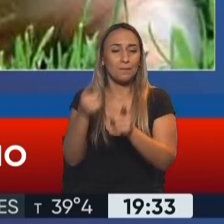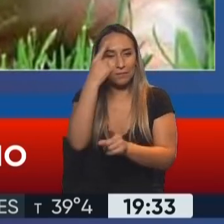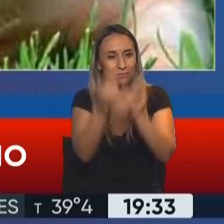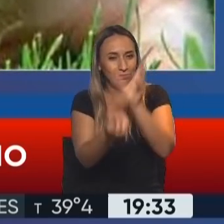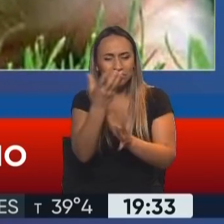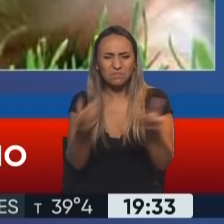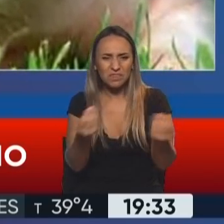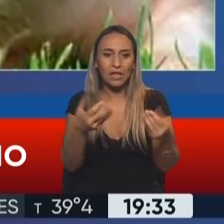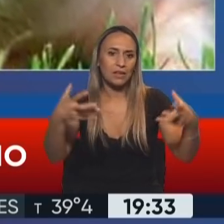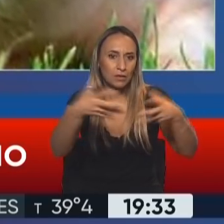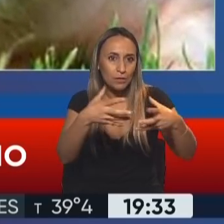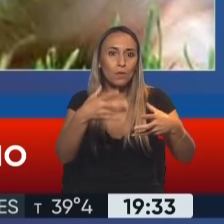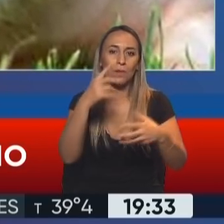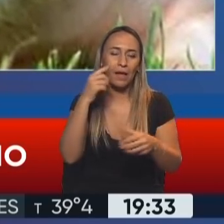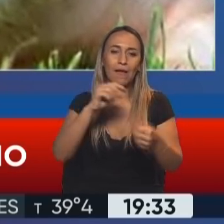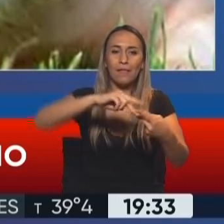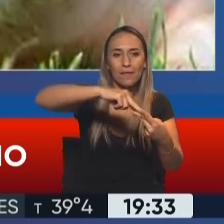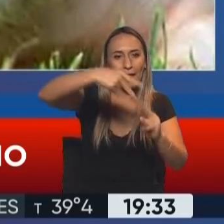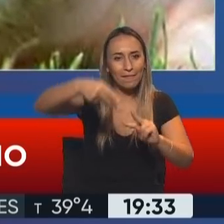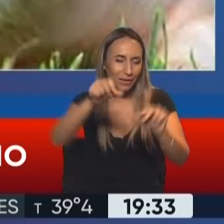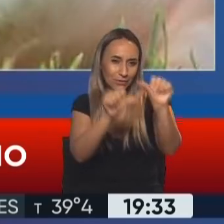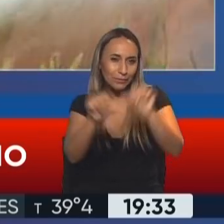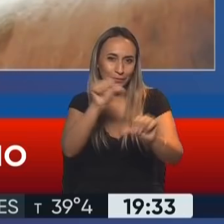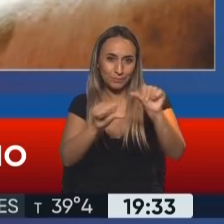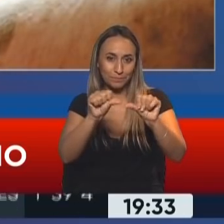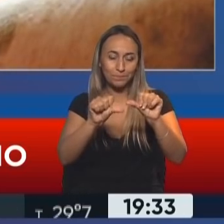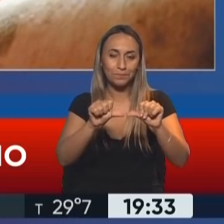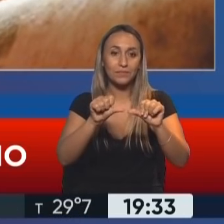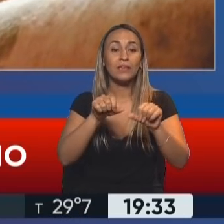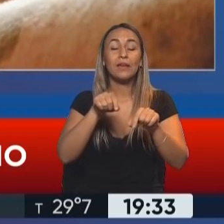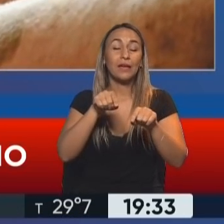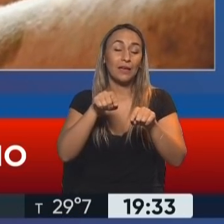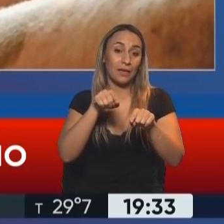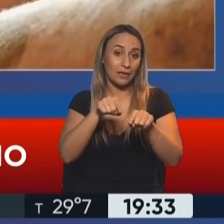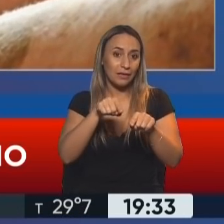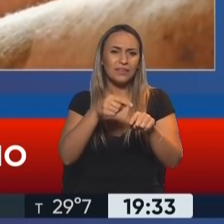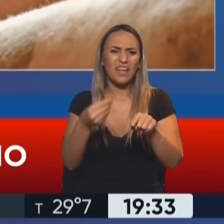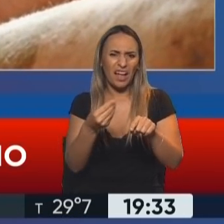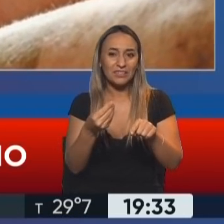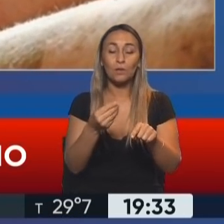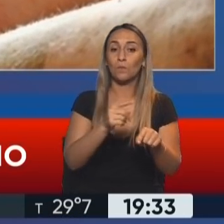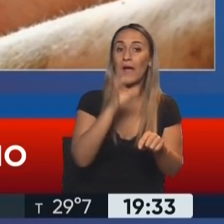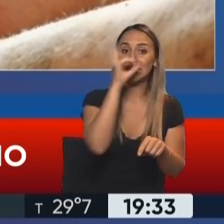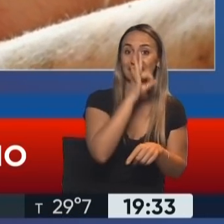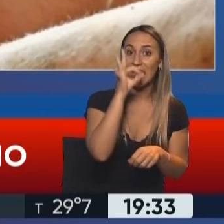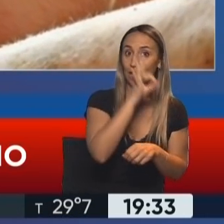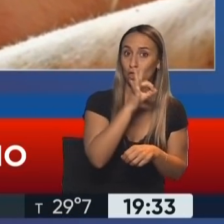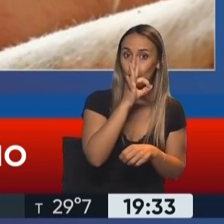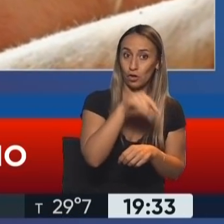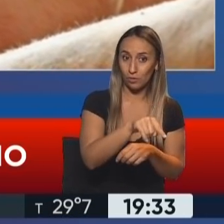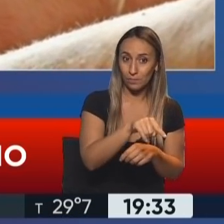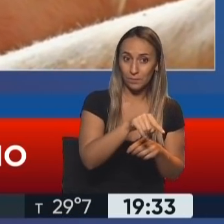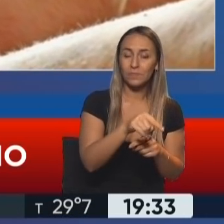modificaciones genéticas, de ingeniería genética, que es esta Revivicor, donde le cambian al cerdo